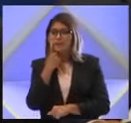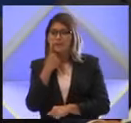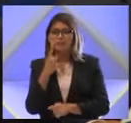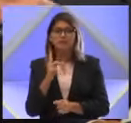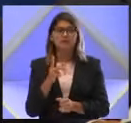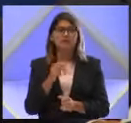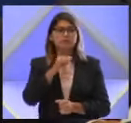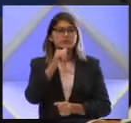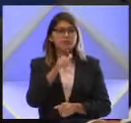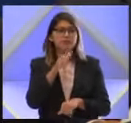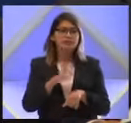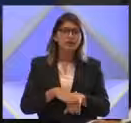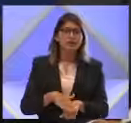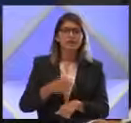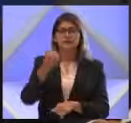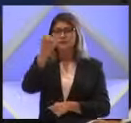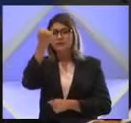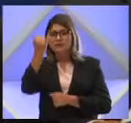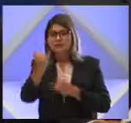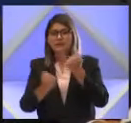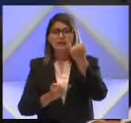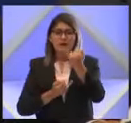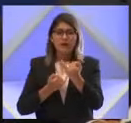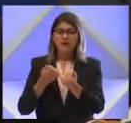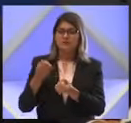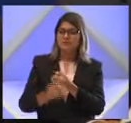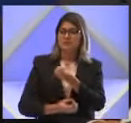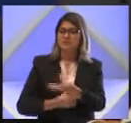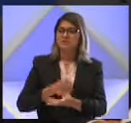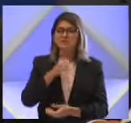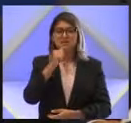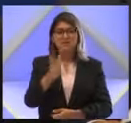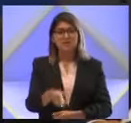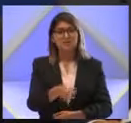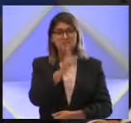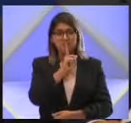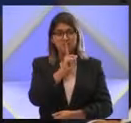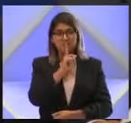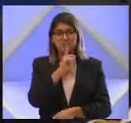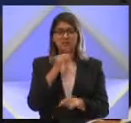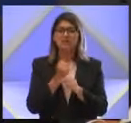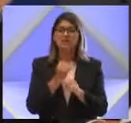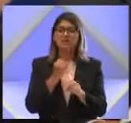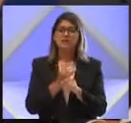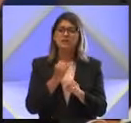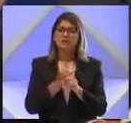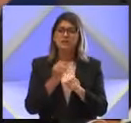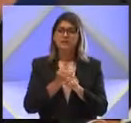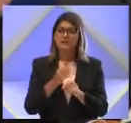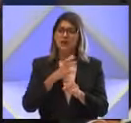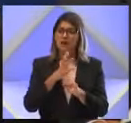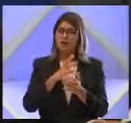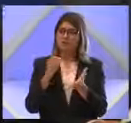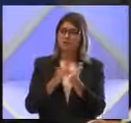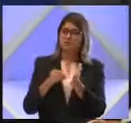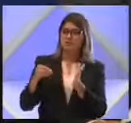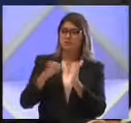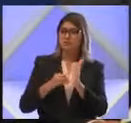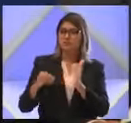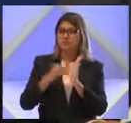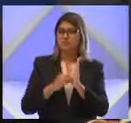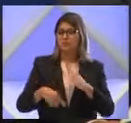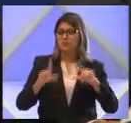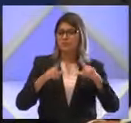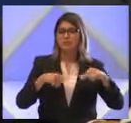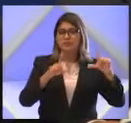hacen nada más entonces todo lo que hay en internet es obra de unos pocos o sea todo el contenido